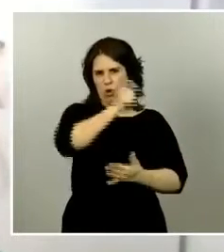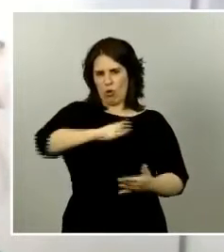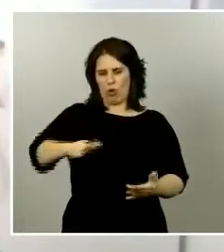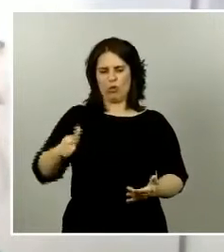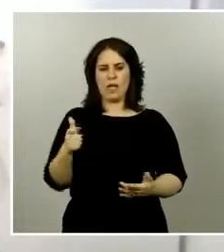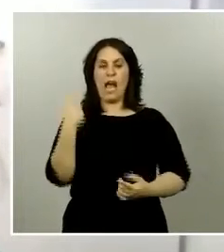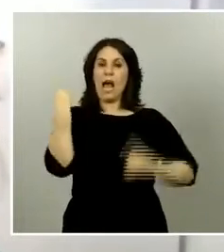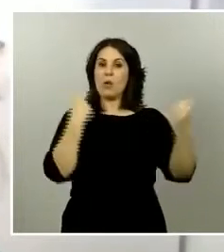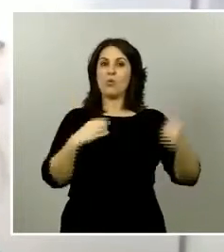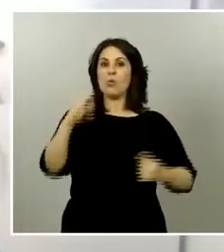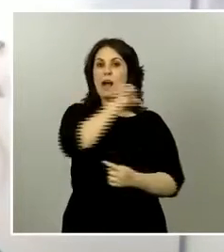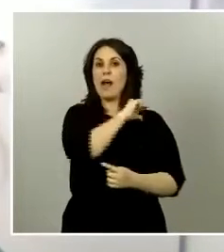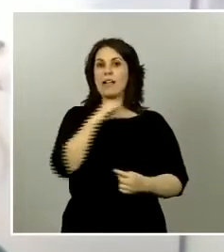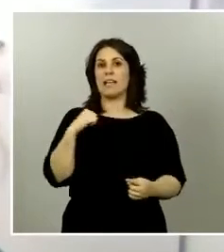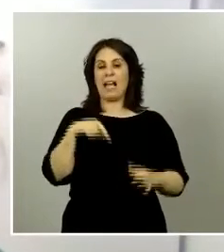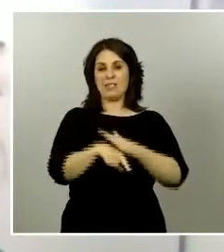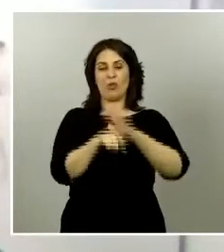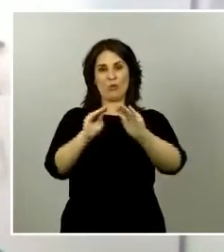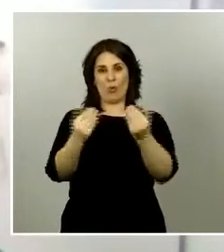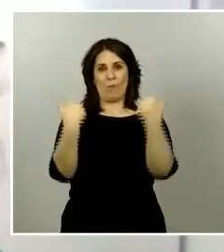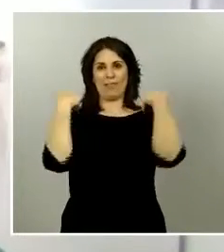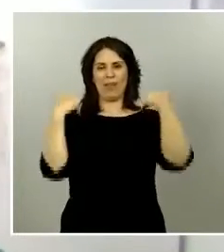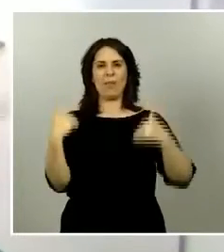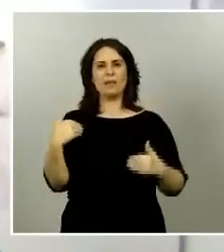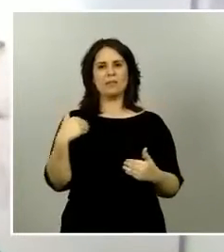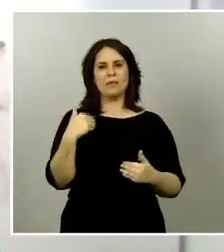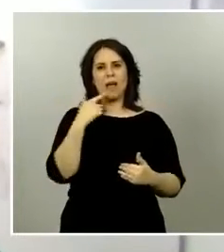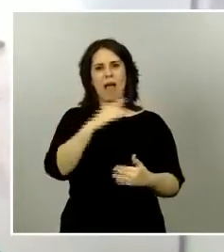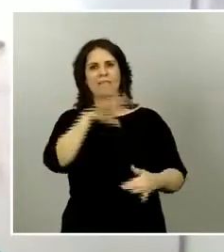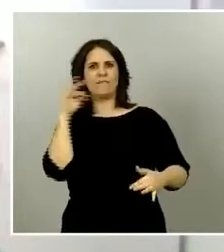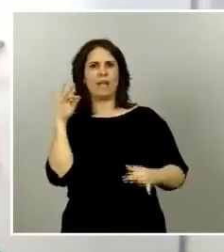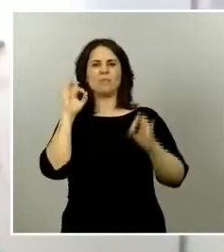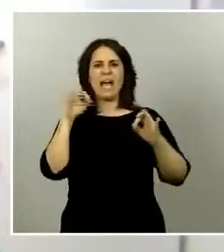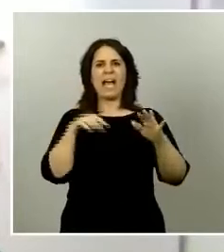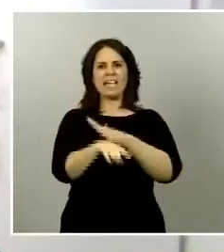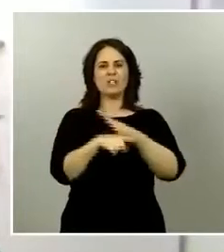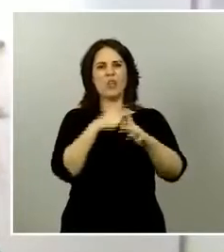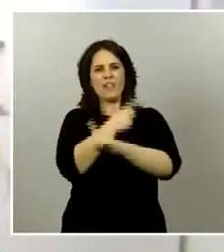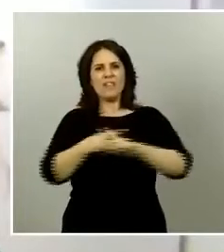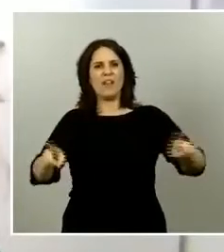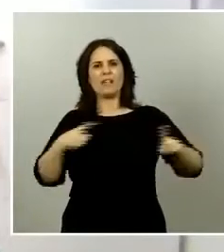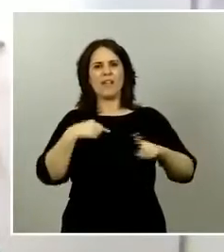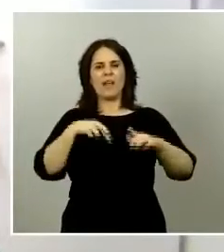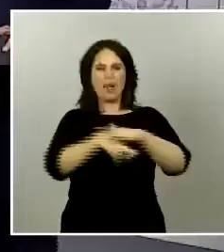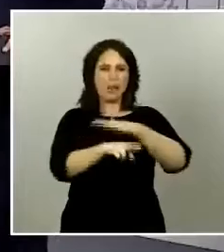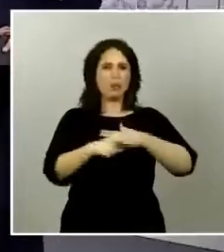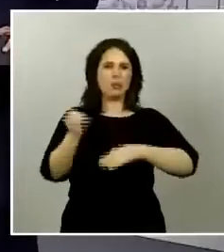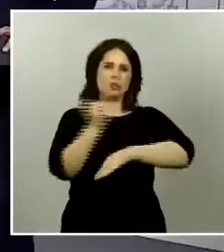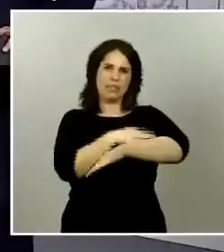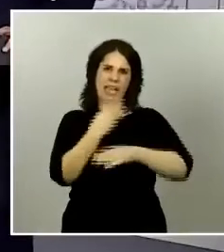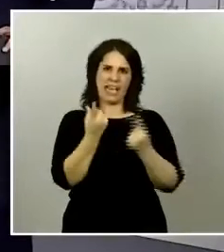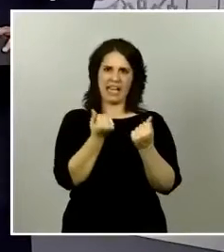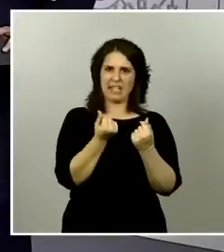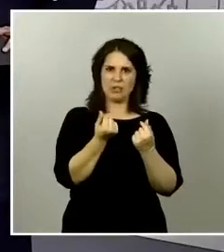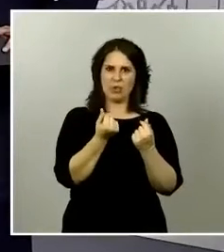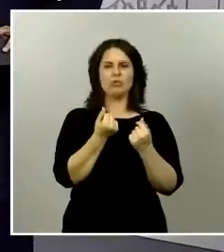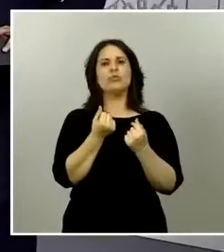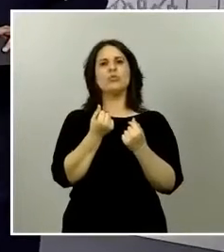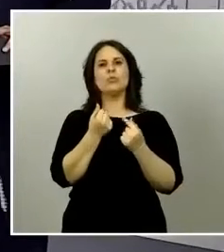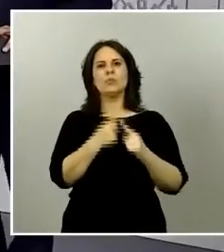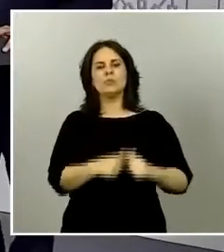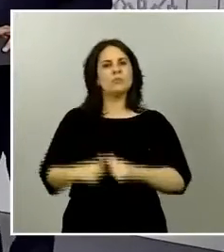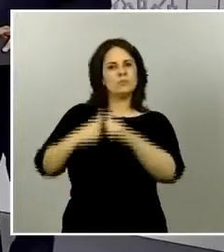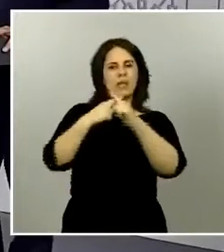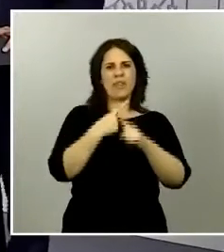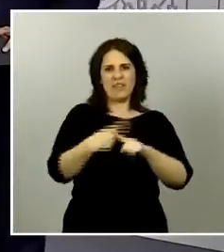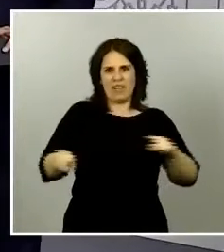de igualdad de todos los ciudadanos. Hay algunas comunidades autónomas que en la gestión de sus competencias optaron por tener diferentes gestiones de los